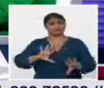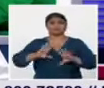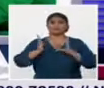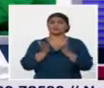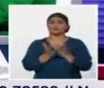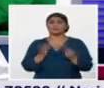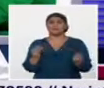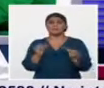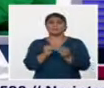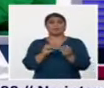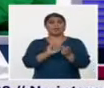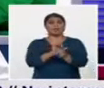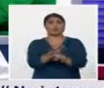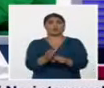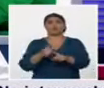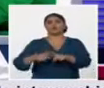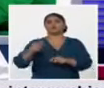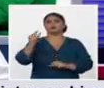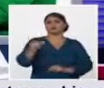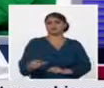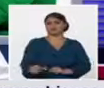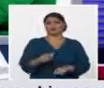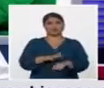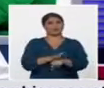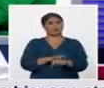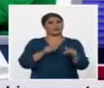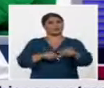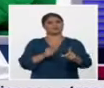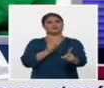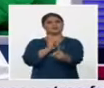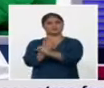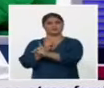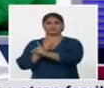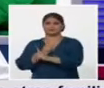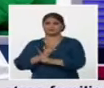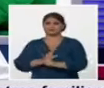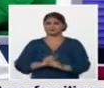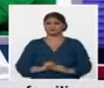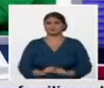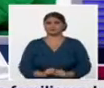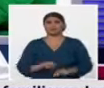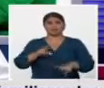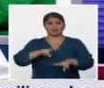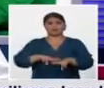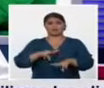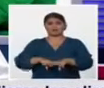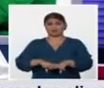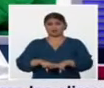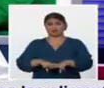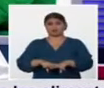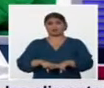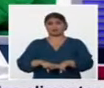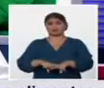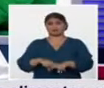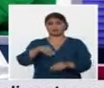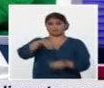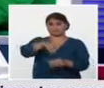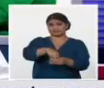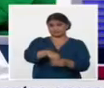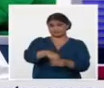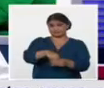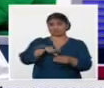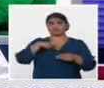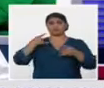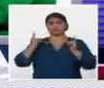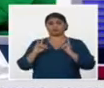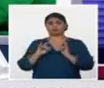sido confirmados ya previamente. En La Habana, 9 de los 13 fallecidos, un paciente